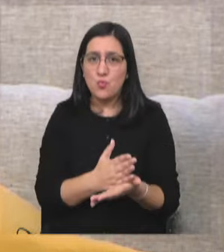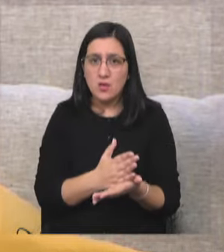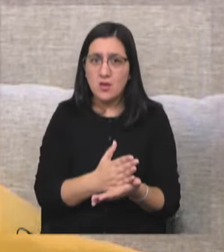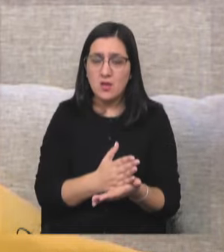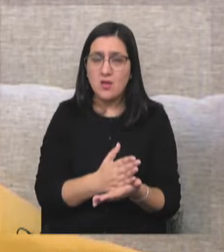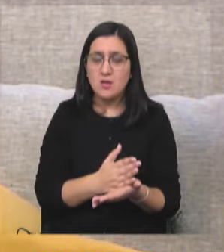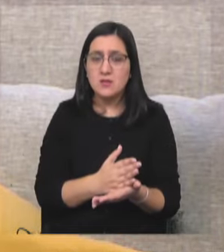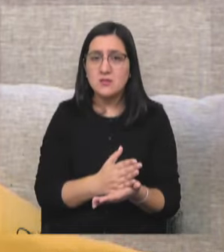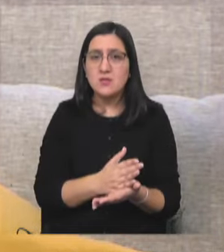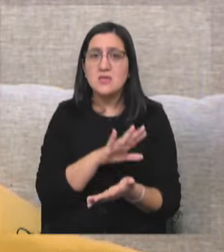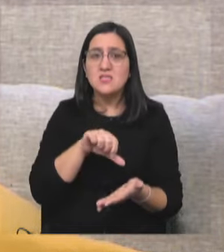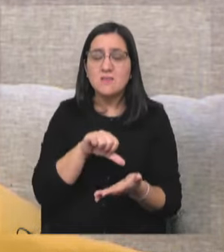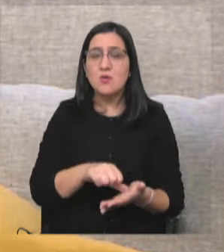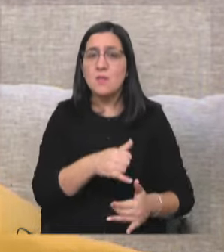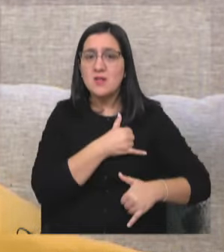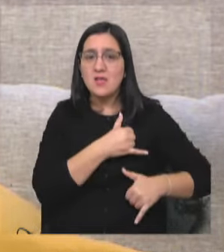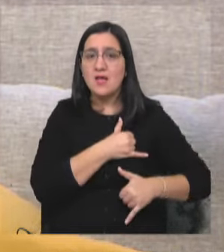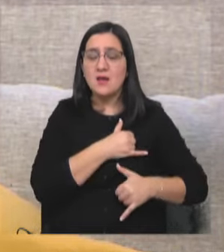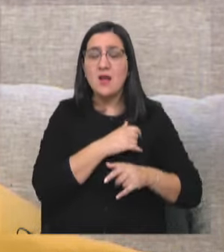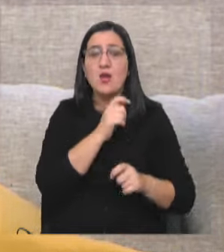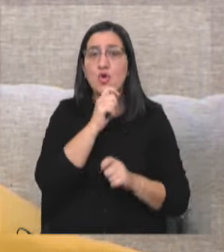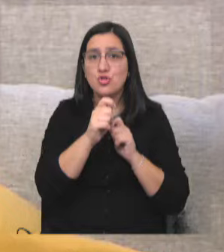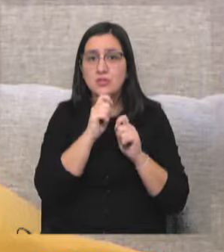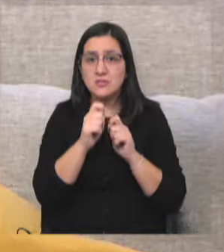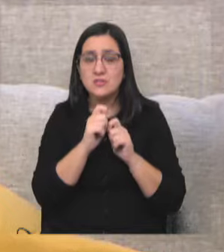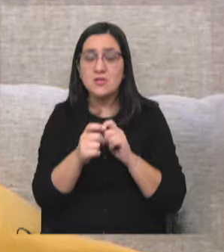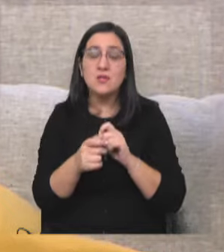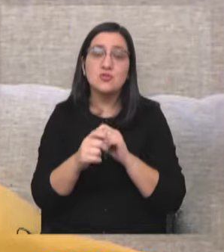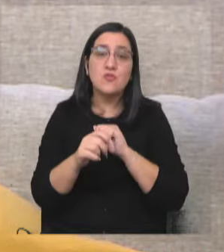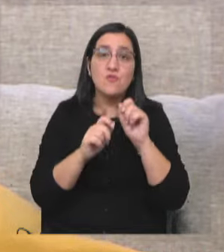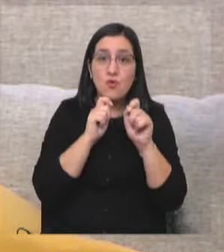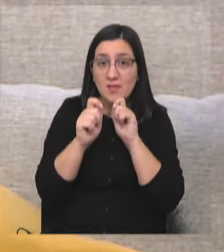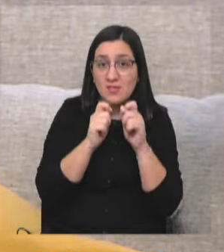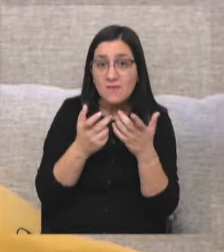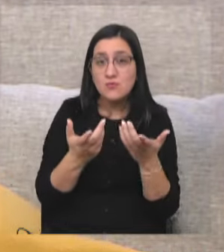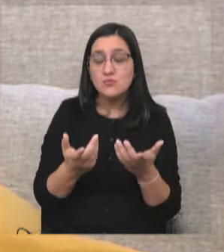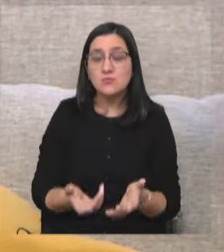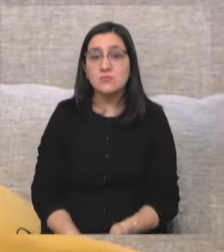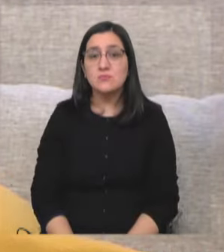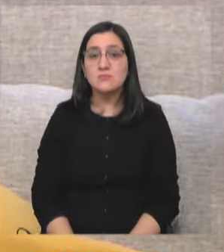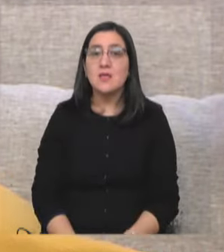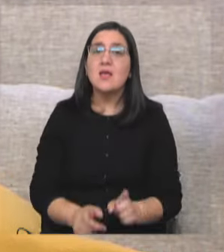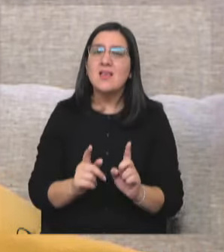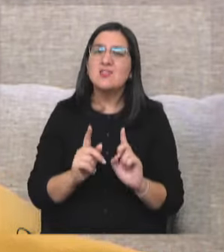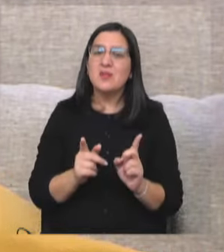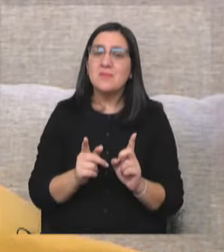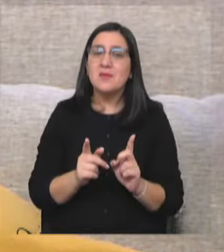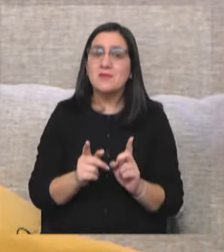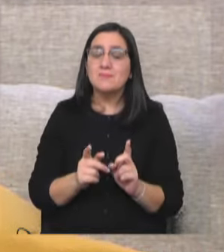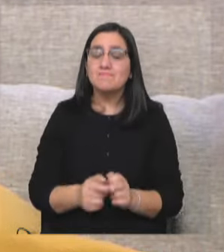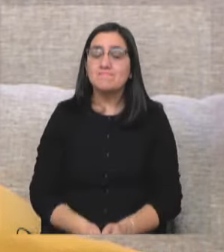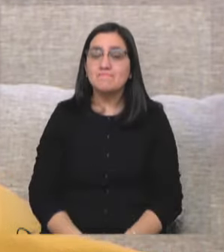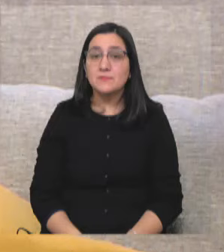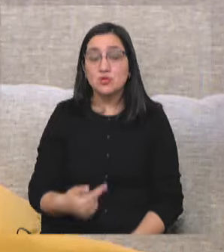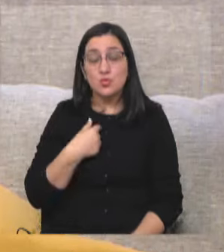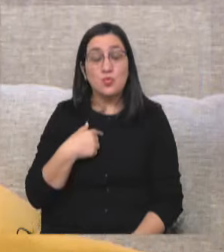dictadura cívico-militar en los portales de noticias, en los informativos. Esto también fue tomado,